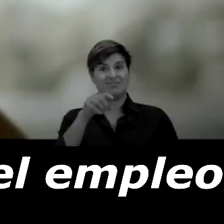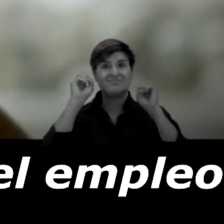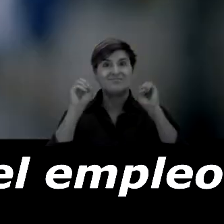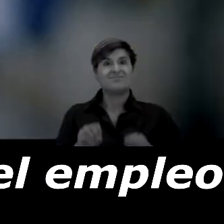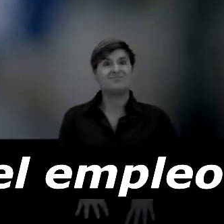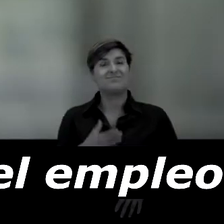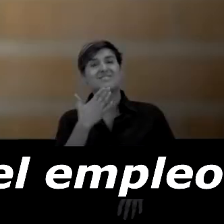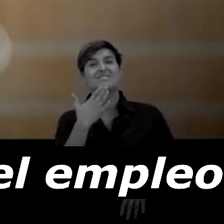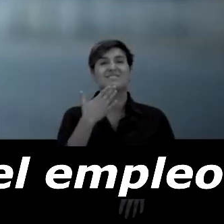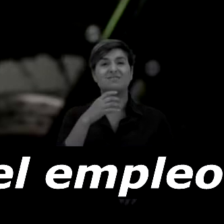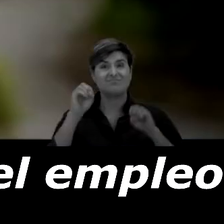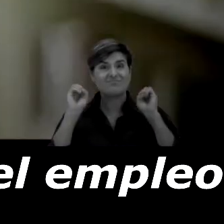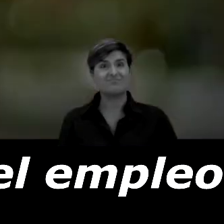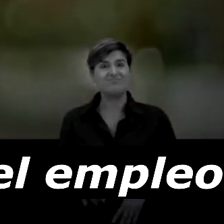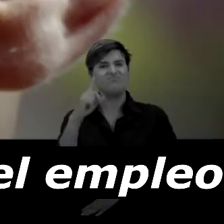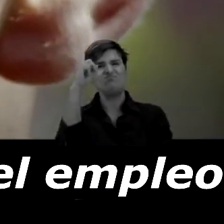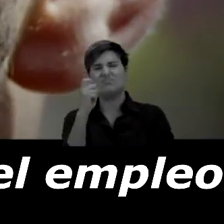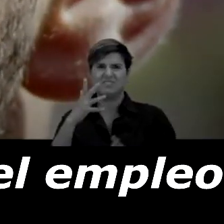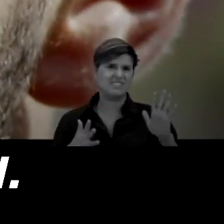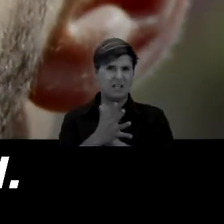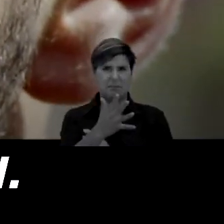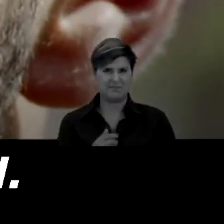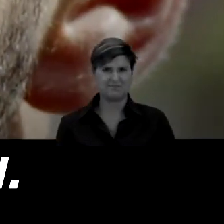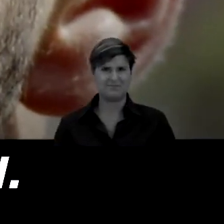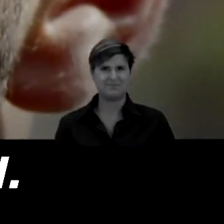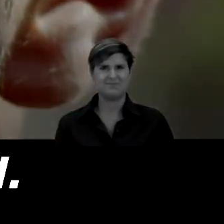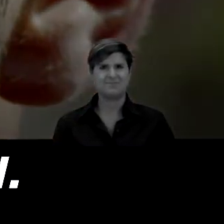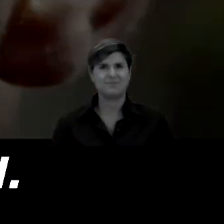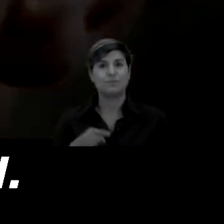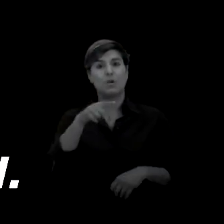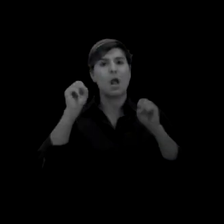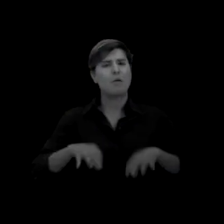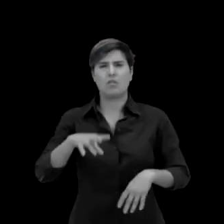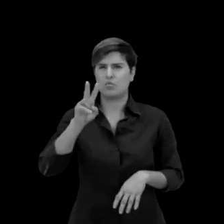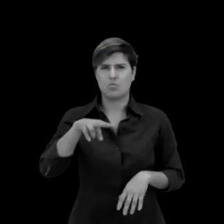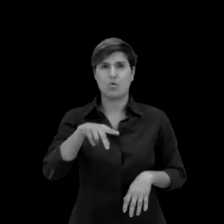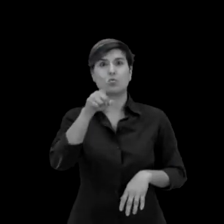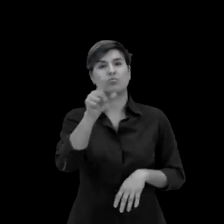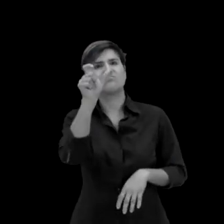Juvenil para incrementar la formación y el empleo de las personas con discapacidad.